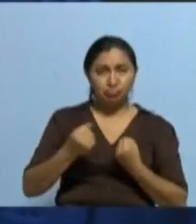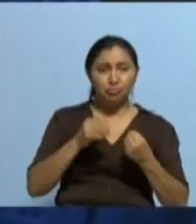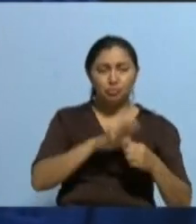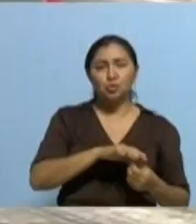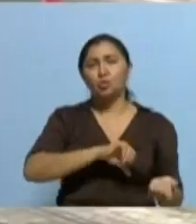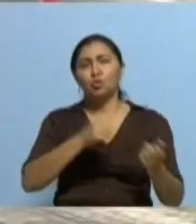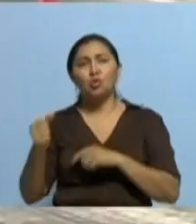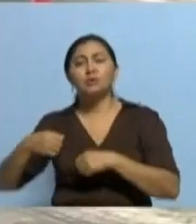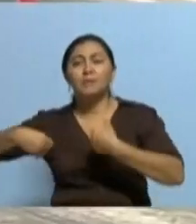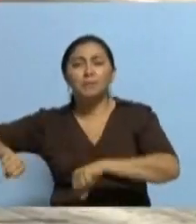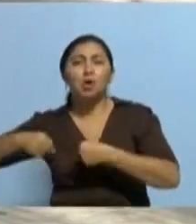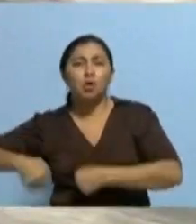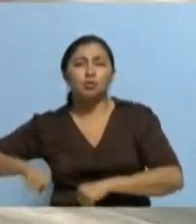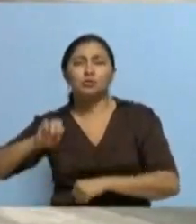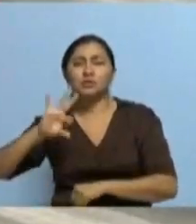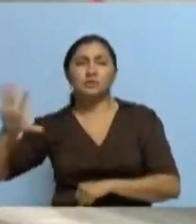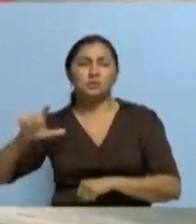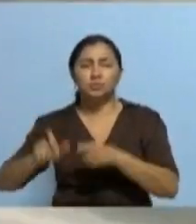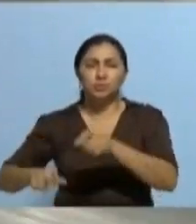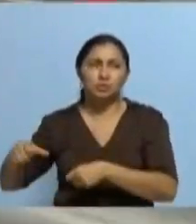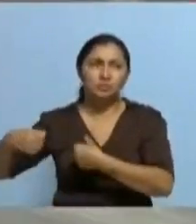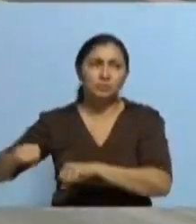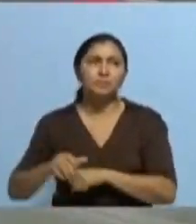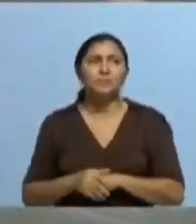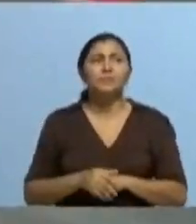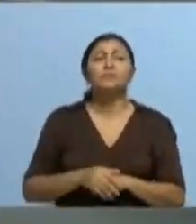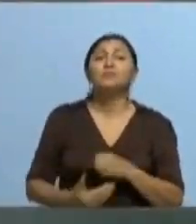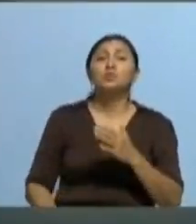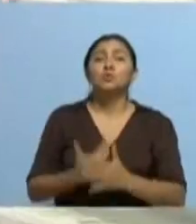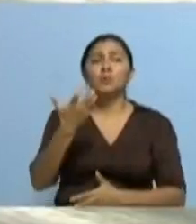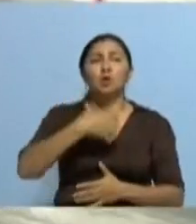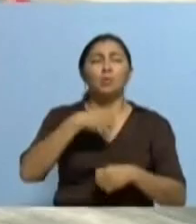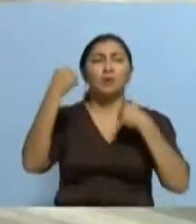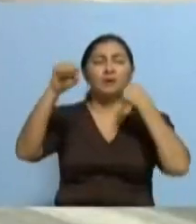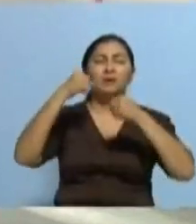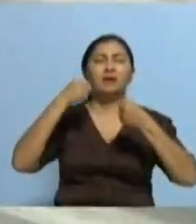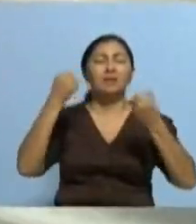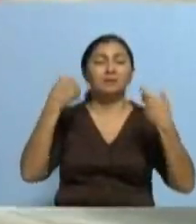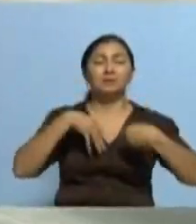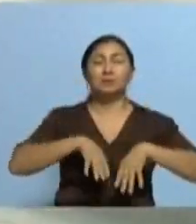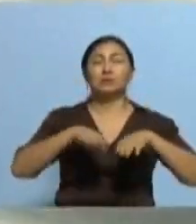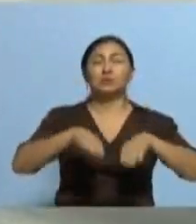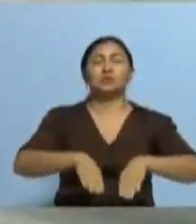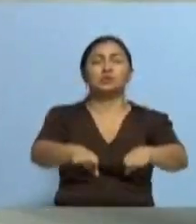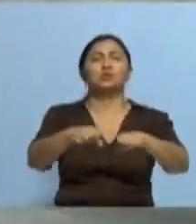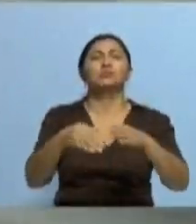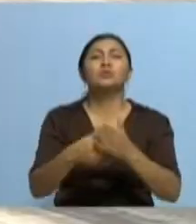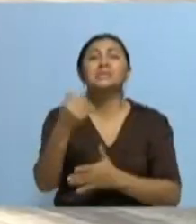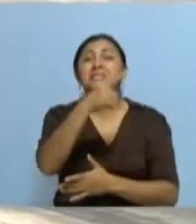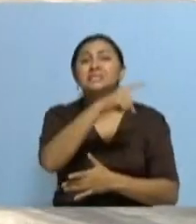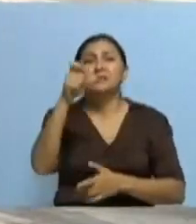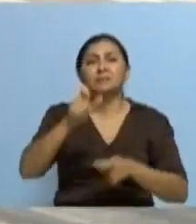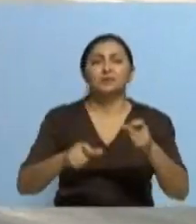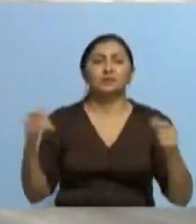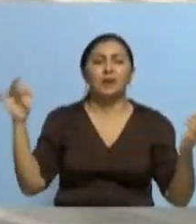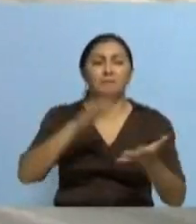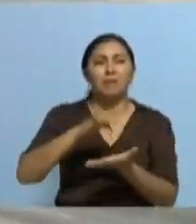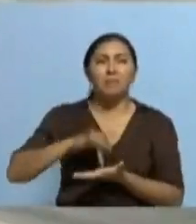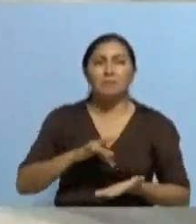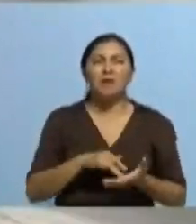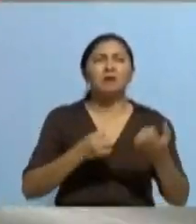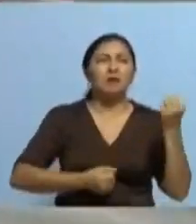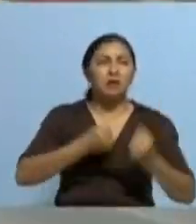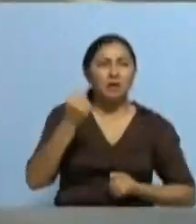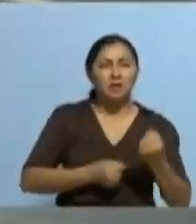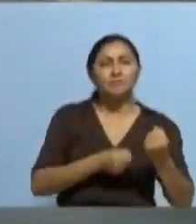en superbikes. Esta nueva edición de la Copa Carnaval será una de las más emocionantes debido a la gran cantidad de pilotos que estarán participando en las